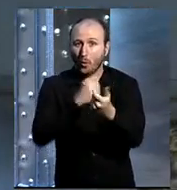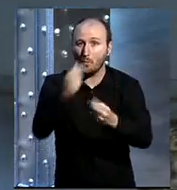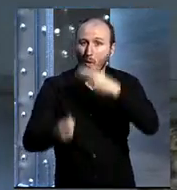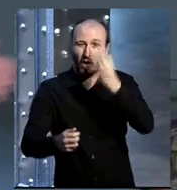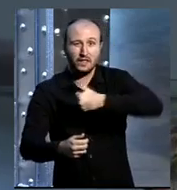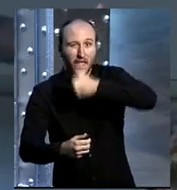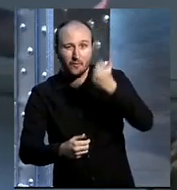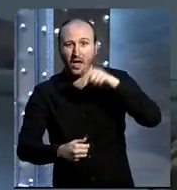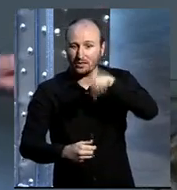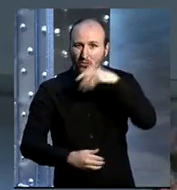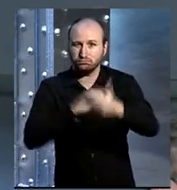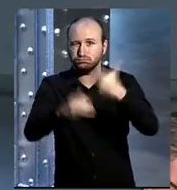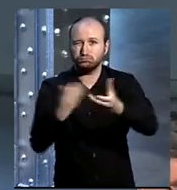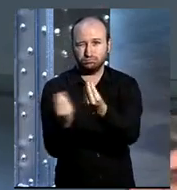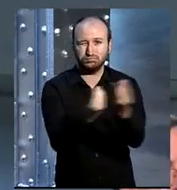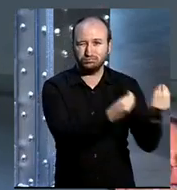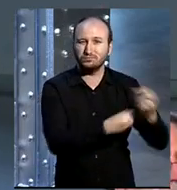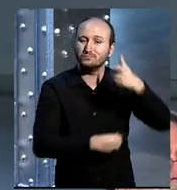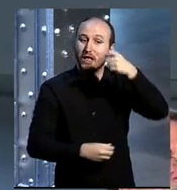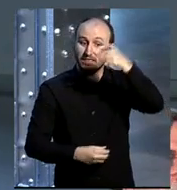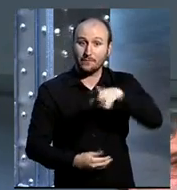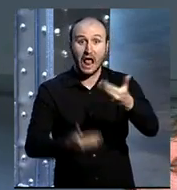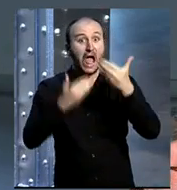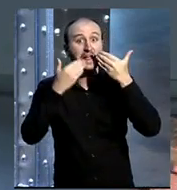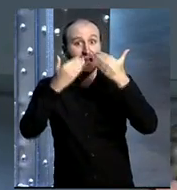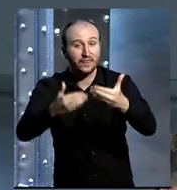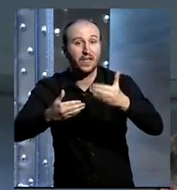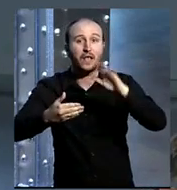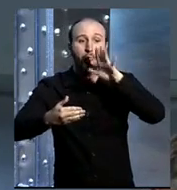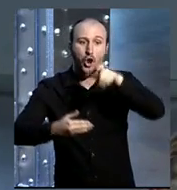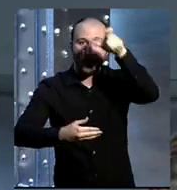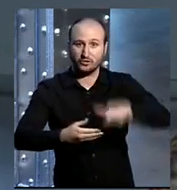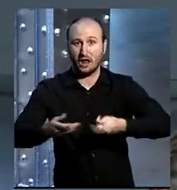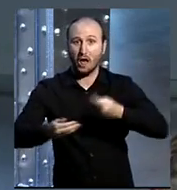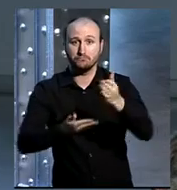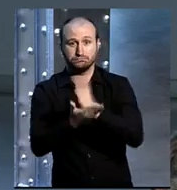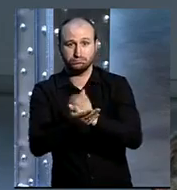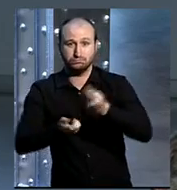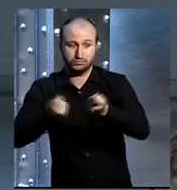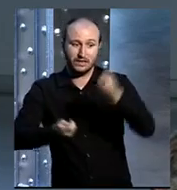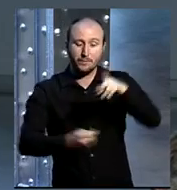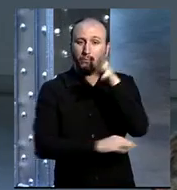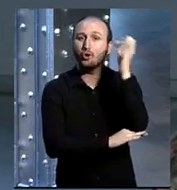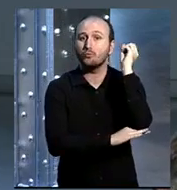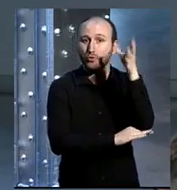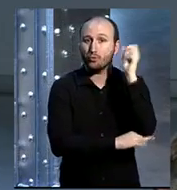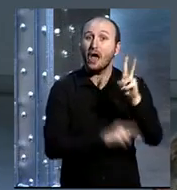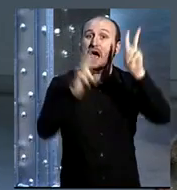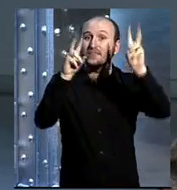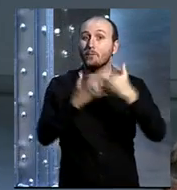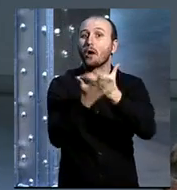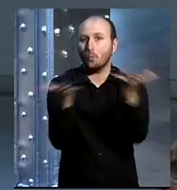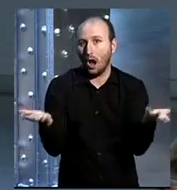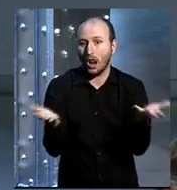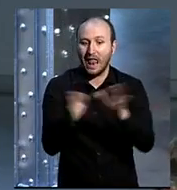trepidante. Quiero agradecer también la presencia del moderador y de los ponentes de este coloquio sobre el